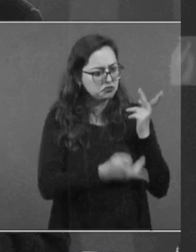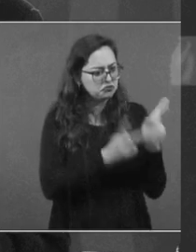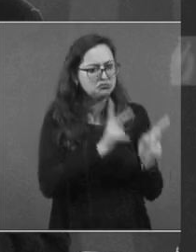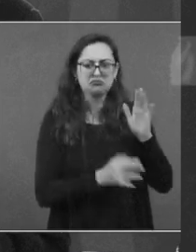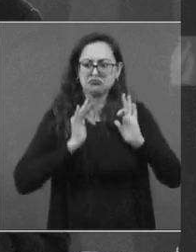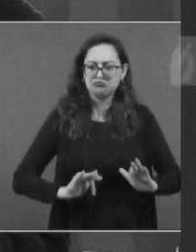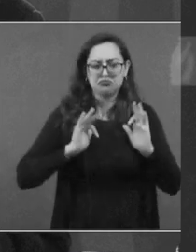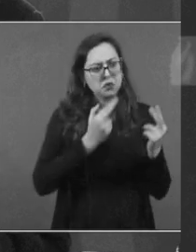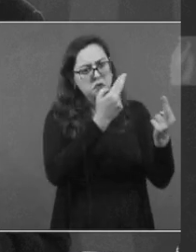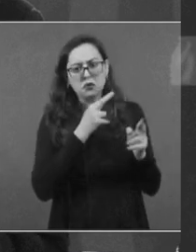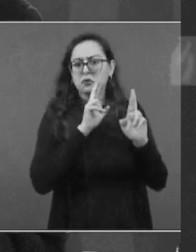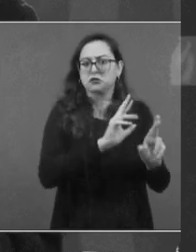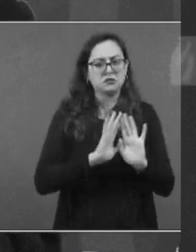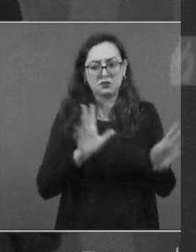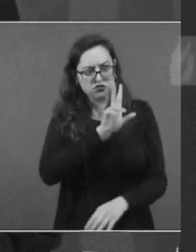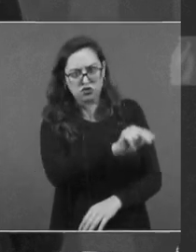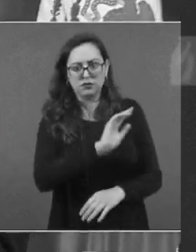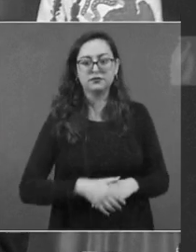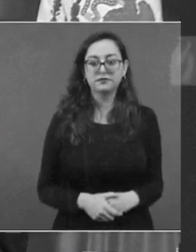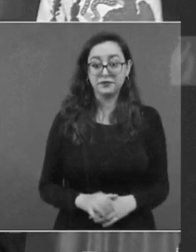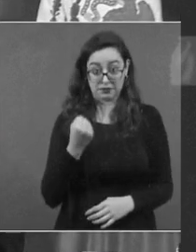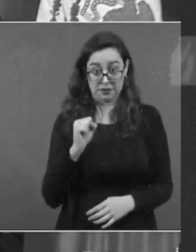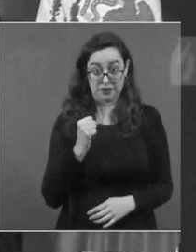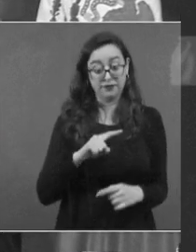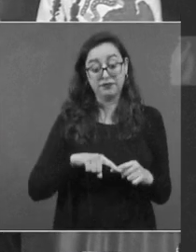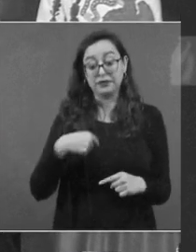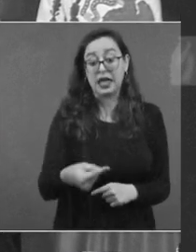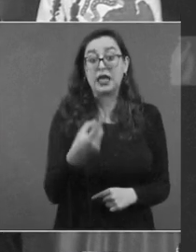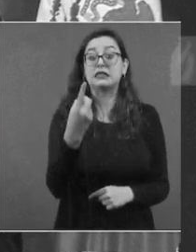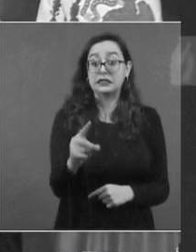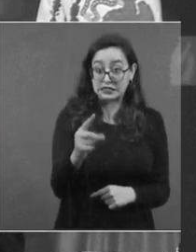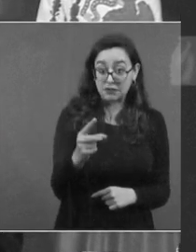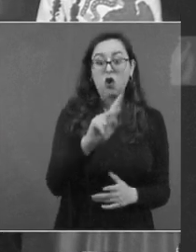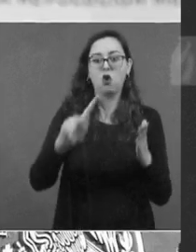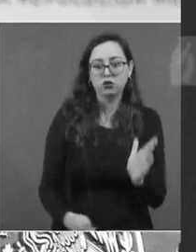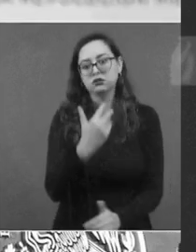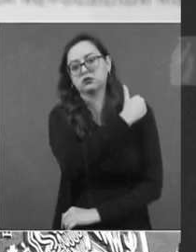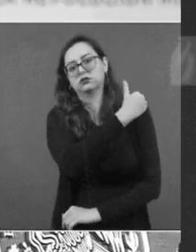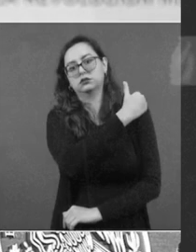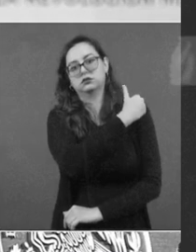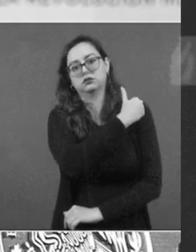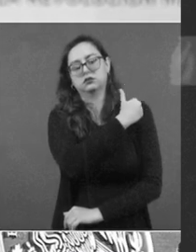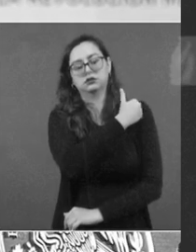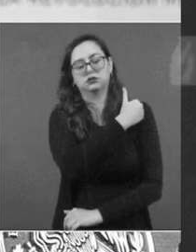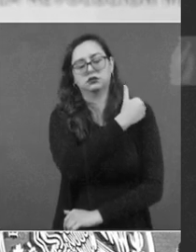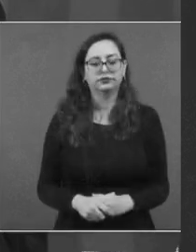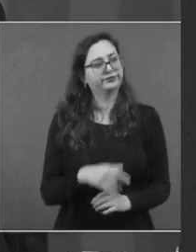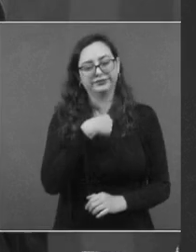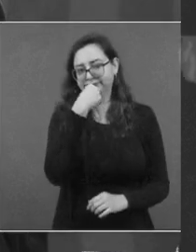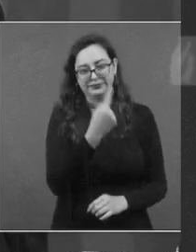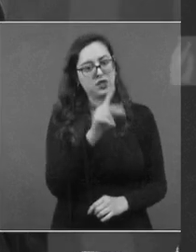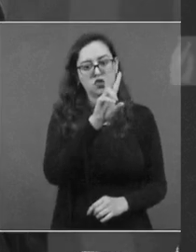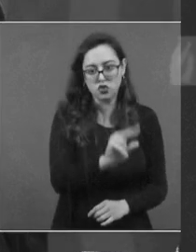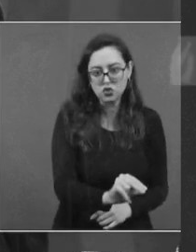septiembre, fue respetuoso. Y en diciembre, unos días antes de que tomara posición, vuelven con lo mismo, lo del IVA.